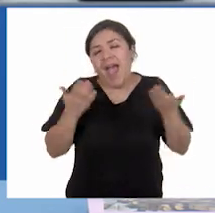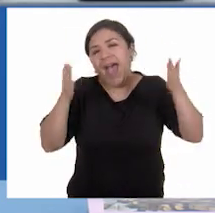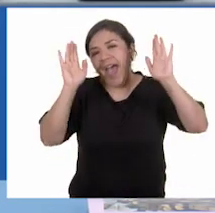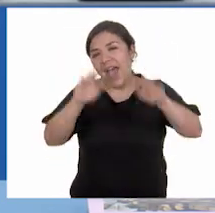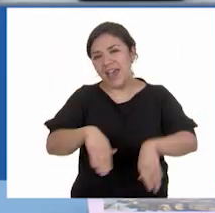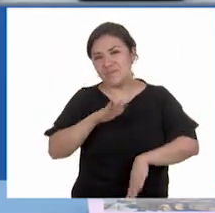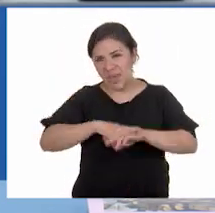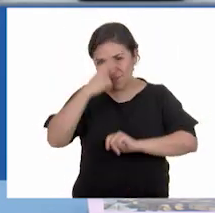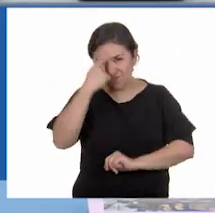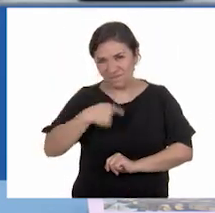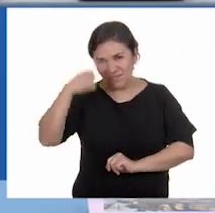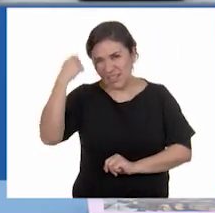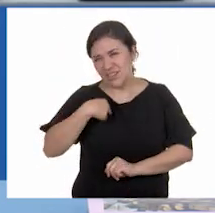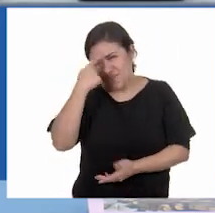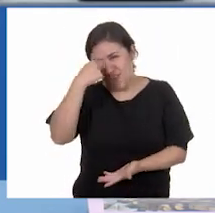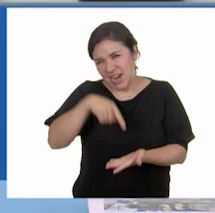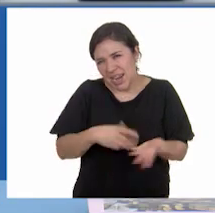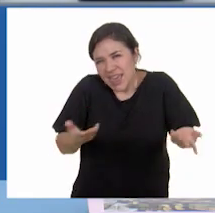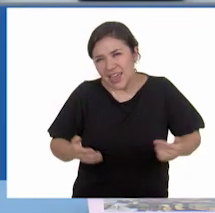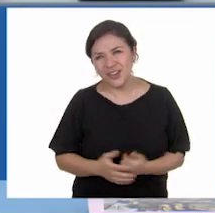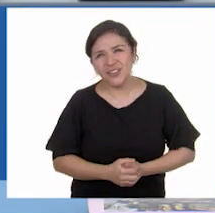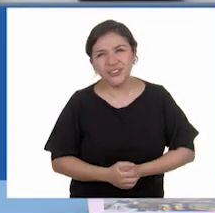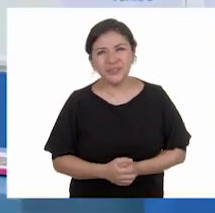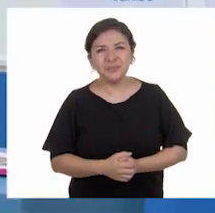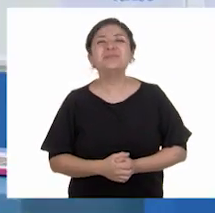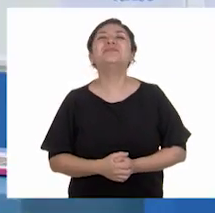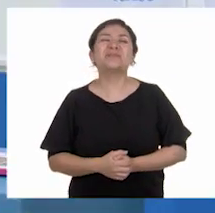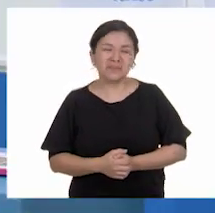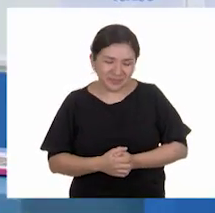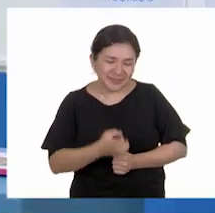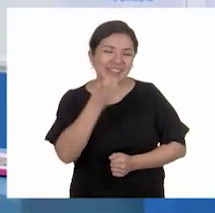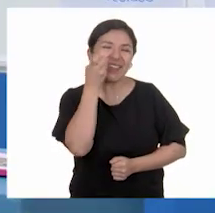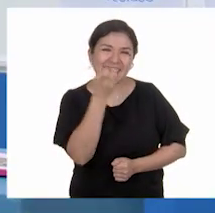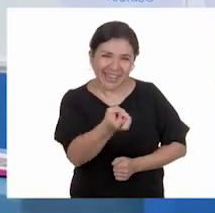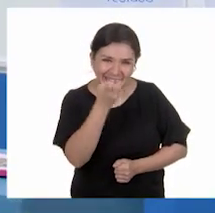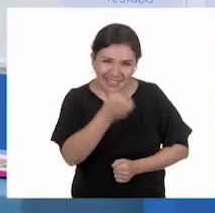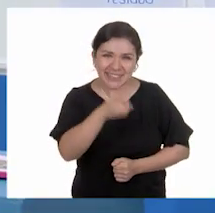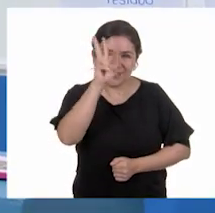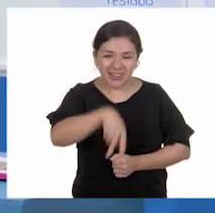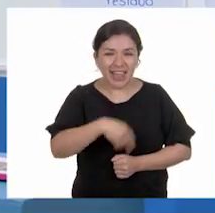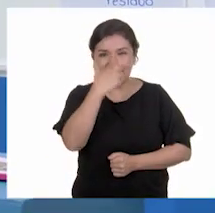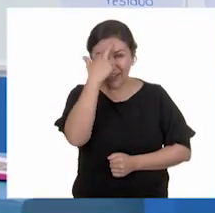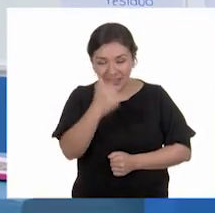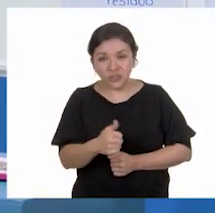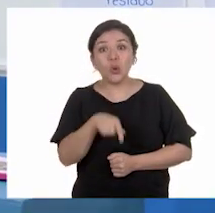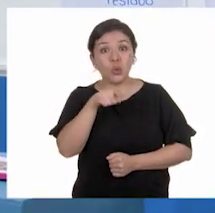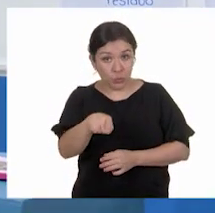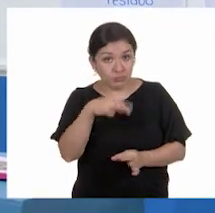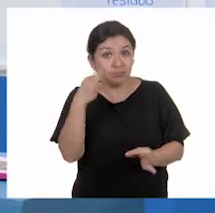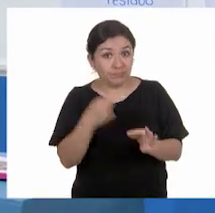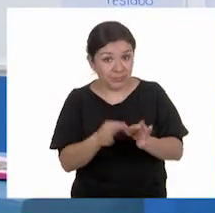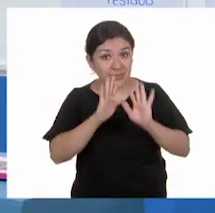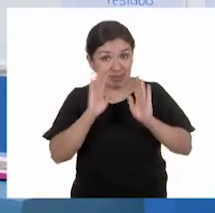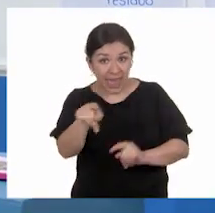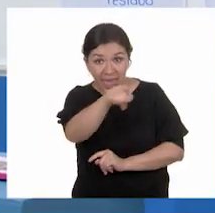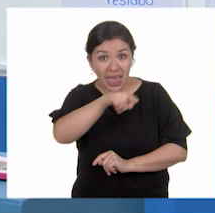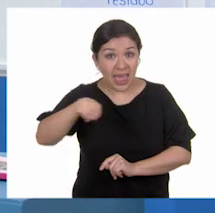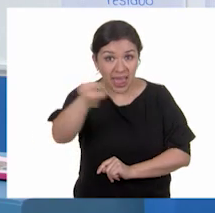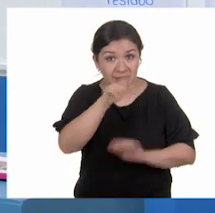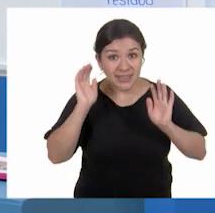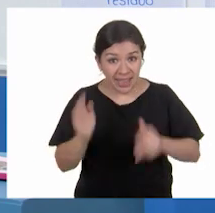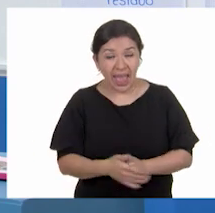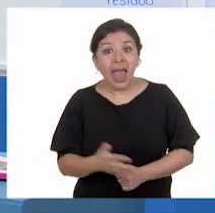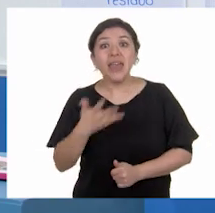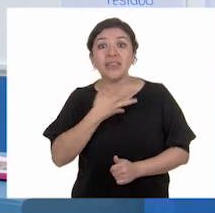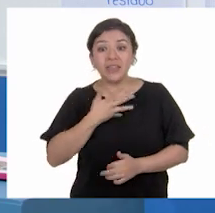pues yo creo que va a ser más fácil, ¿no, maestra? ¡Exacto, Raúl! ¿Ya estás listo allá en casa?